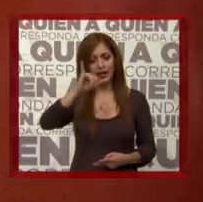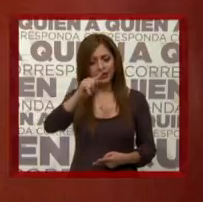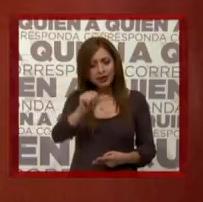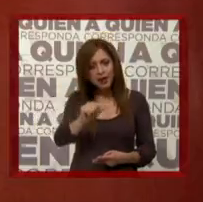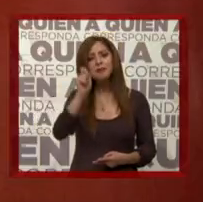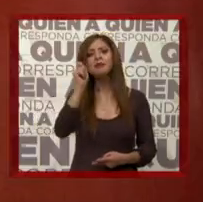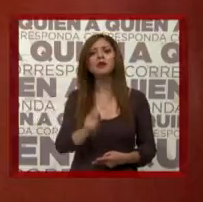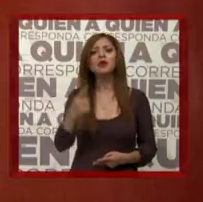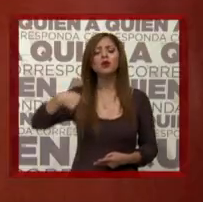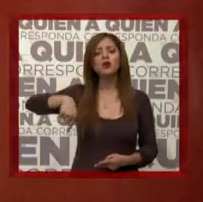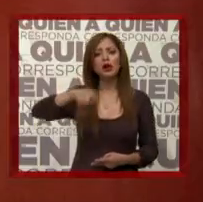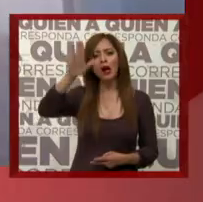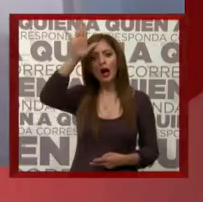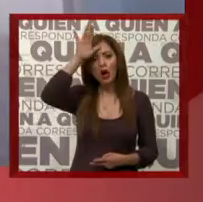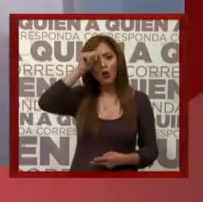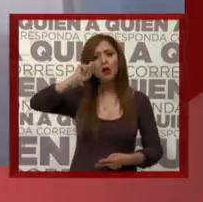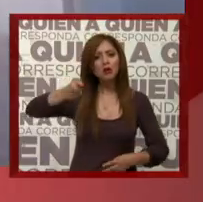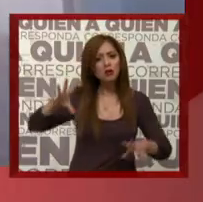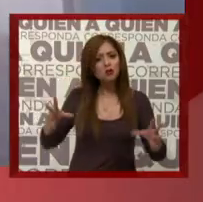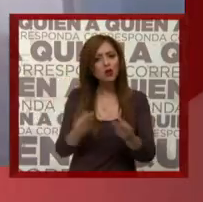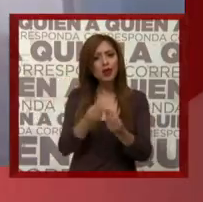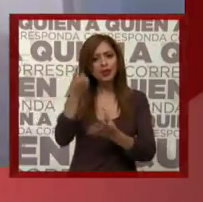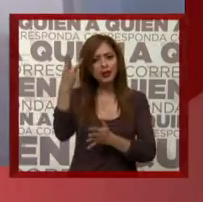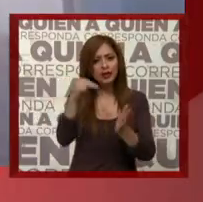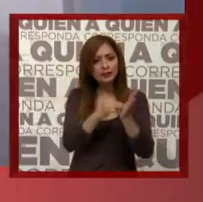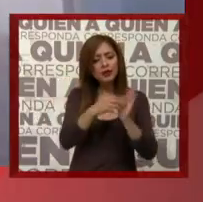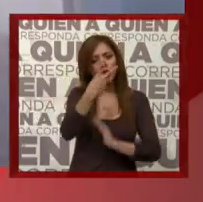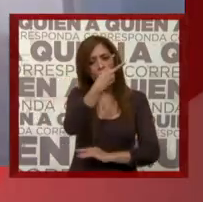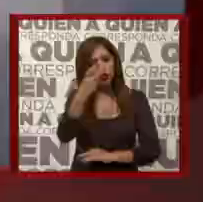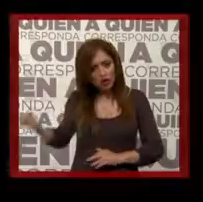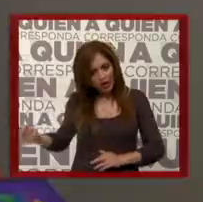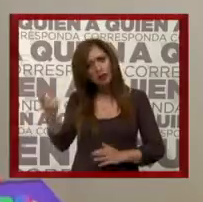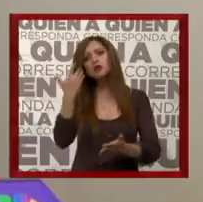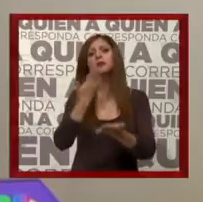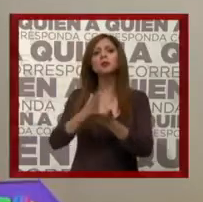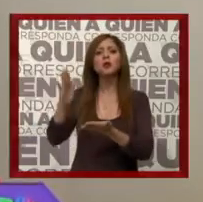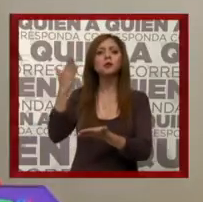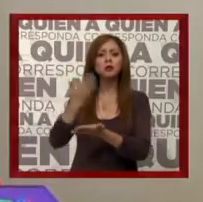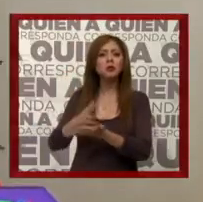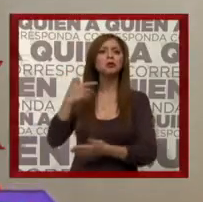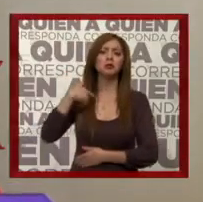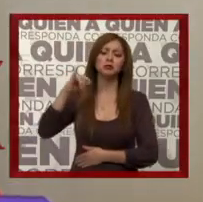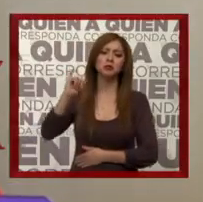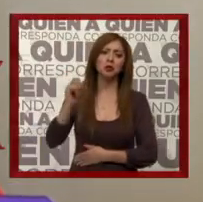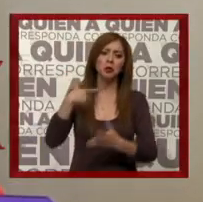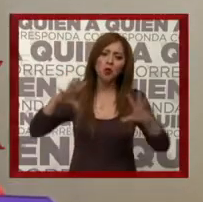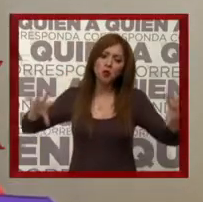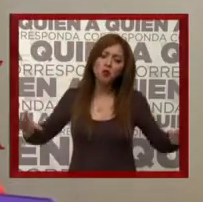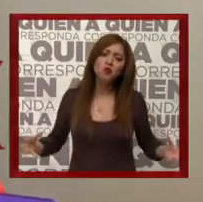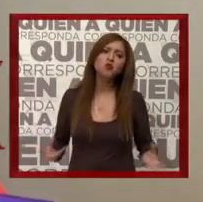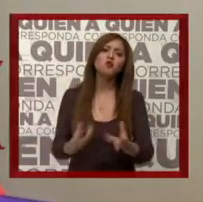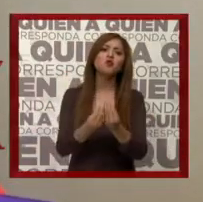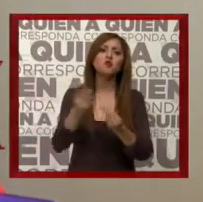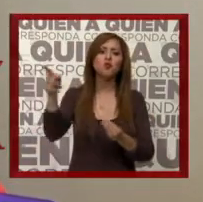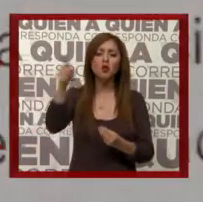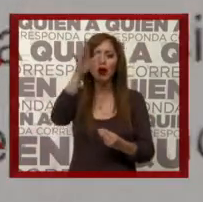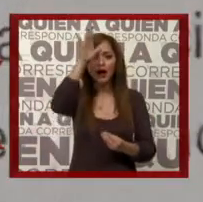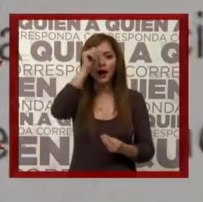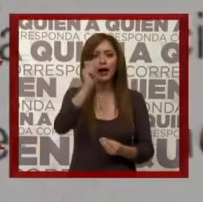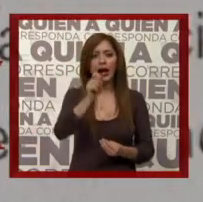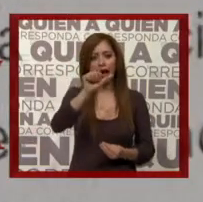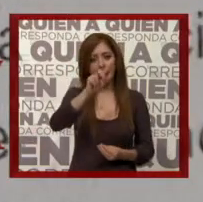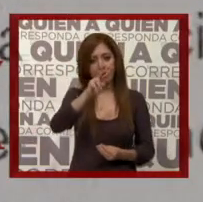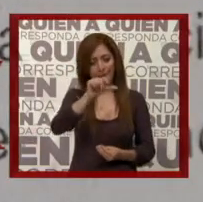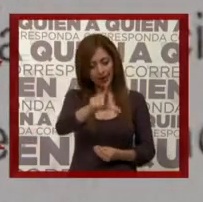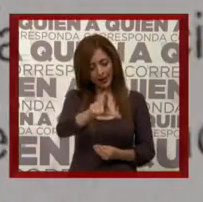acuerdo de una renta de 3.200 con dos depósitos, los cuales ellos quedaron de dármelos posteriormente junto con el aval. Aún